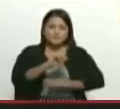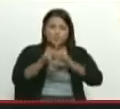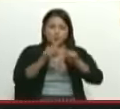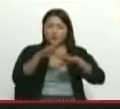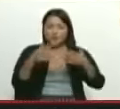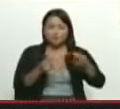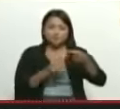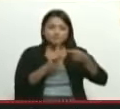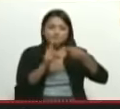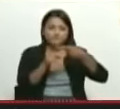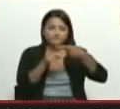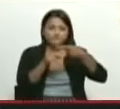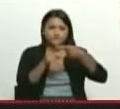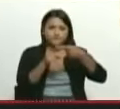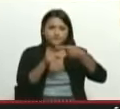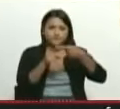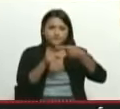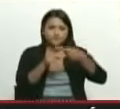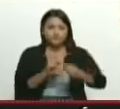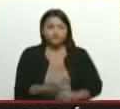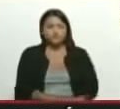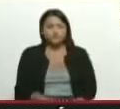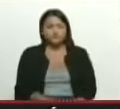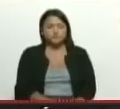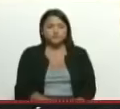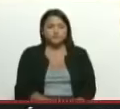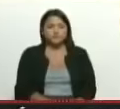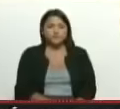siguientes preguntas. Primero,